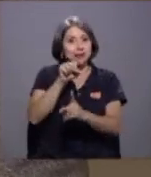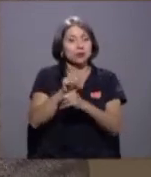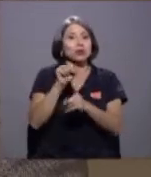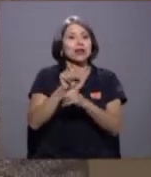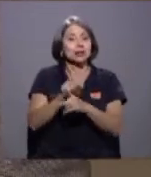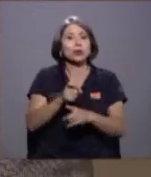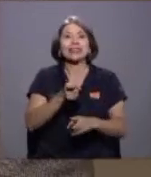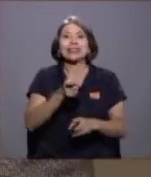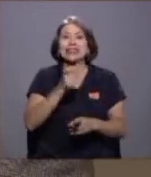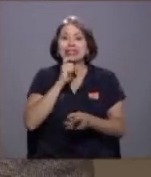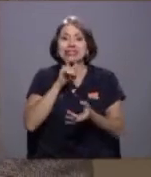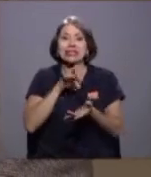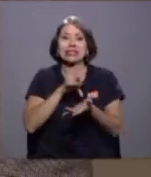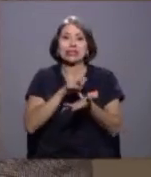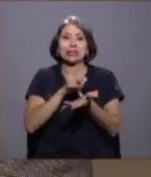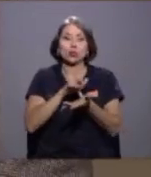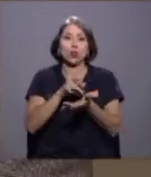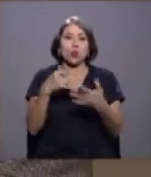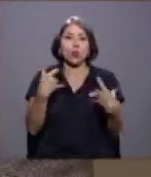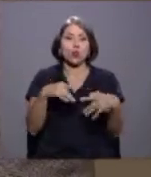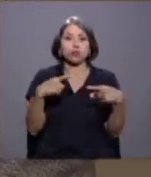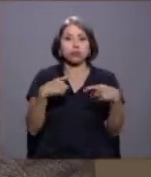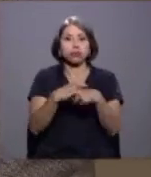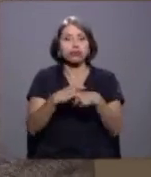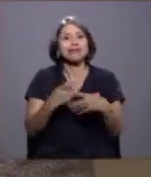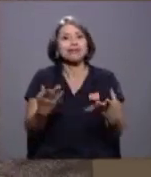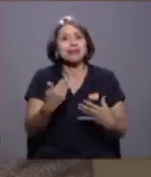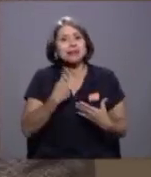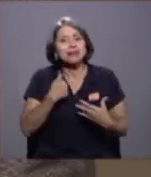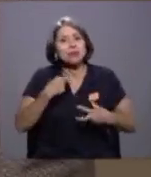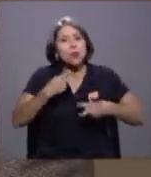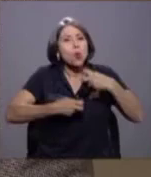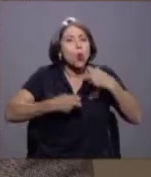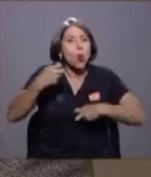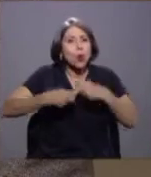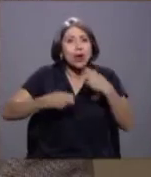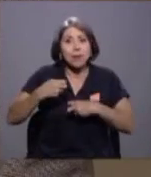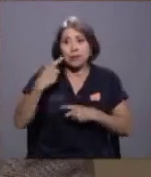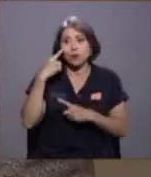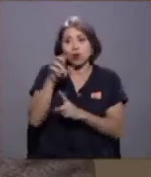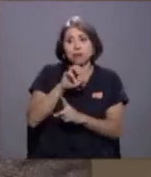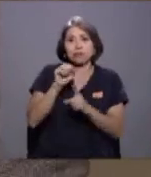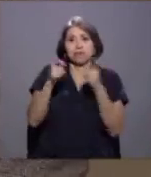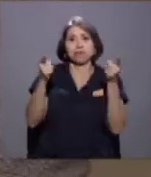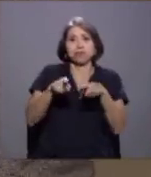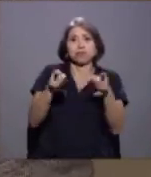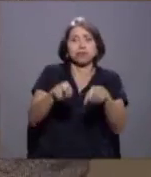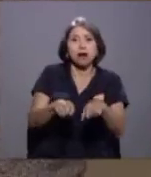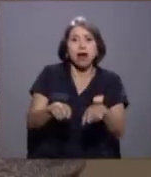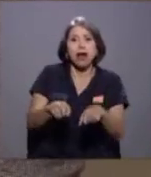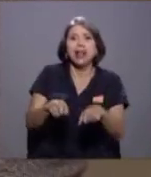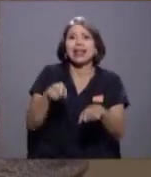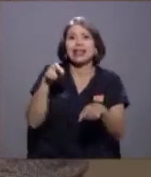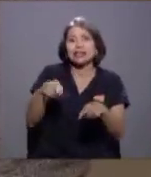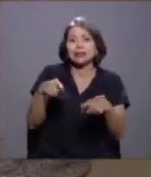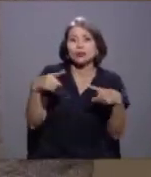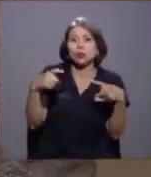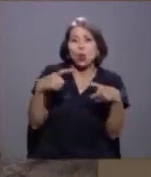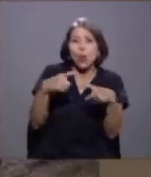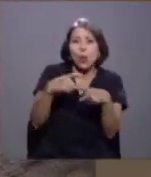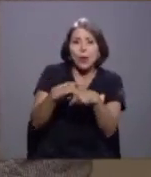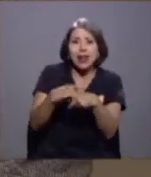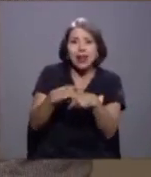bastante crítica, donde tenemos problemas coyunturales que vienen a complicar